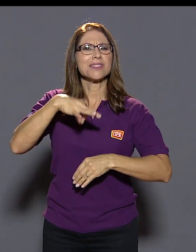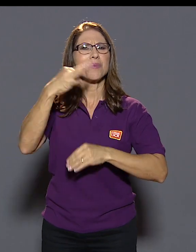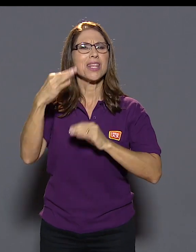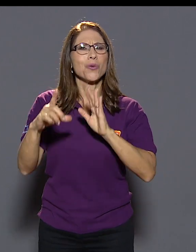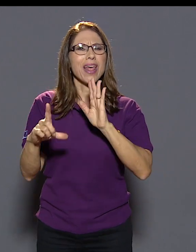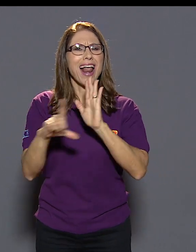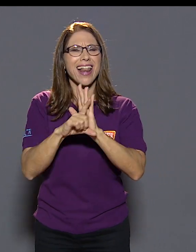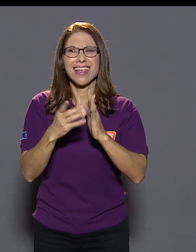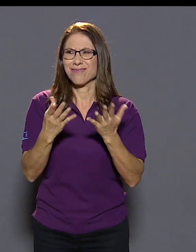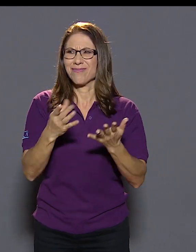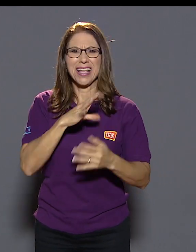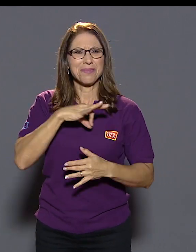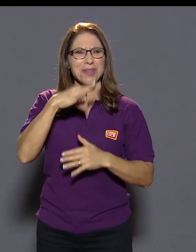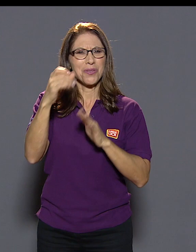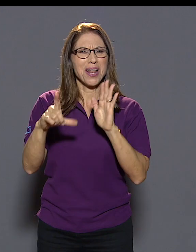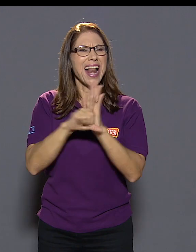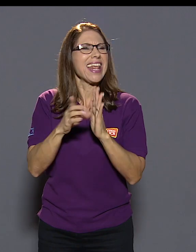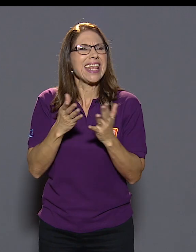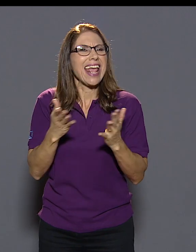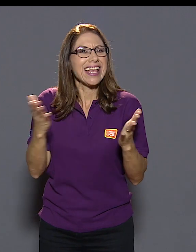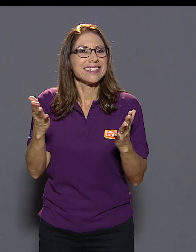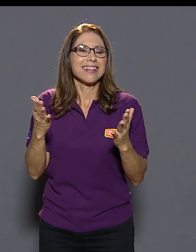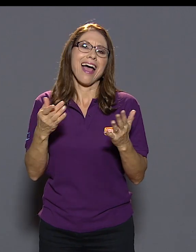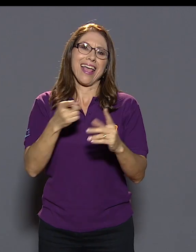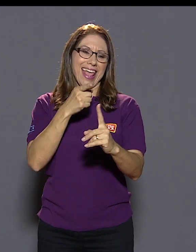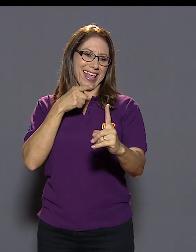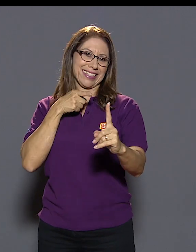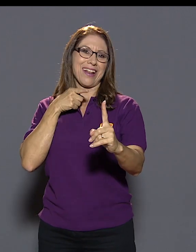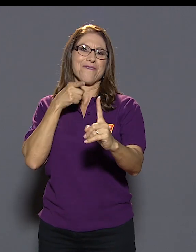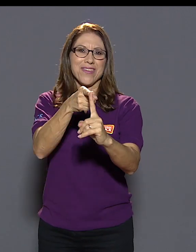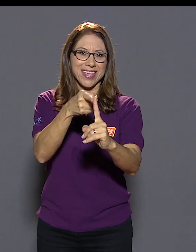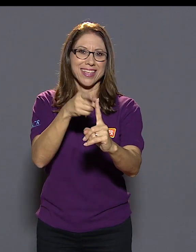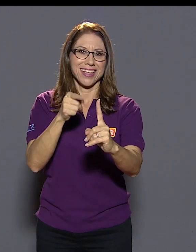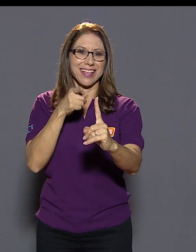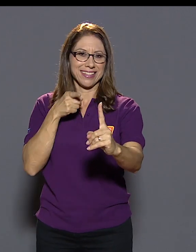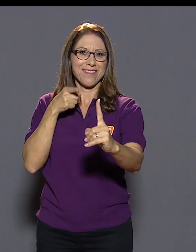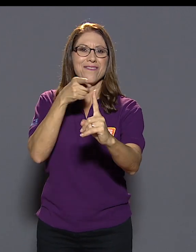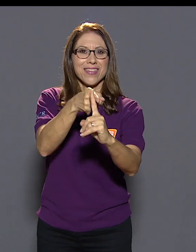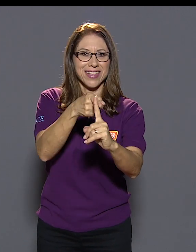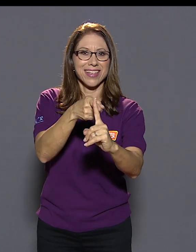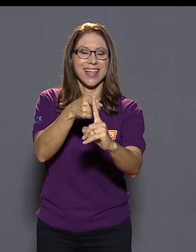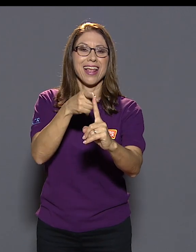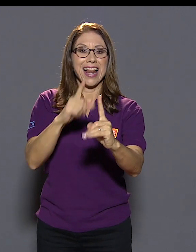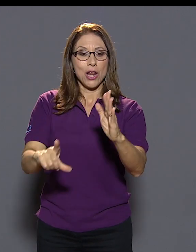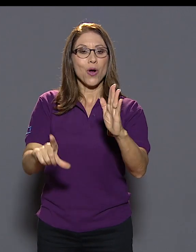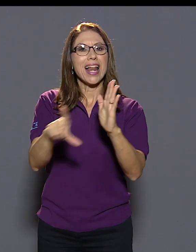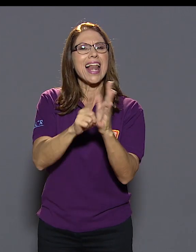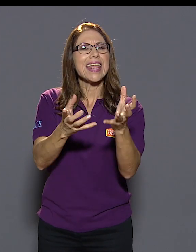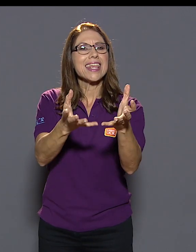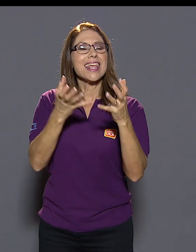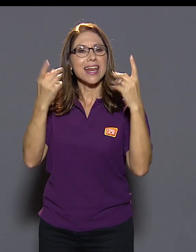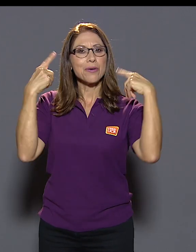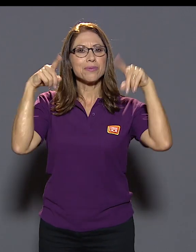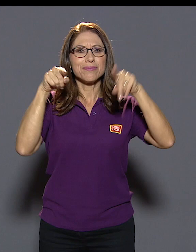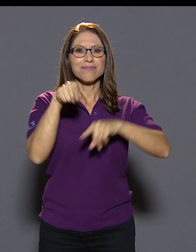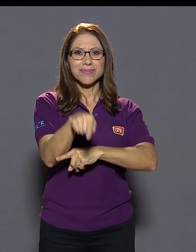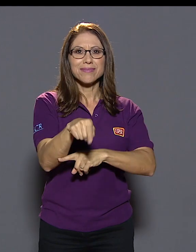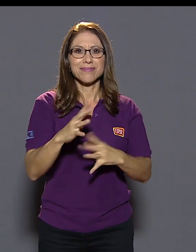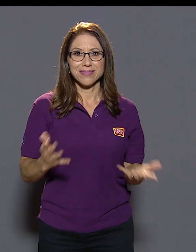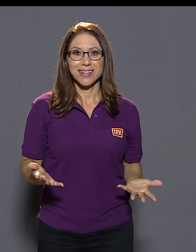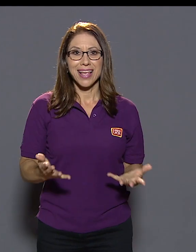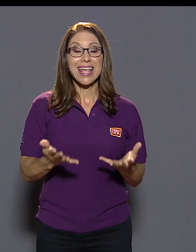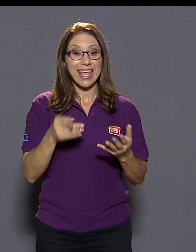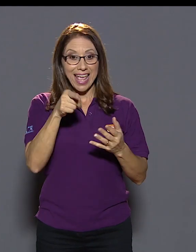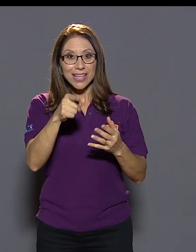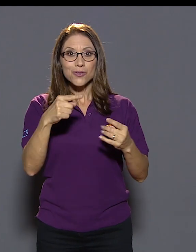de la ley? Bueno, en este caso está clarísimo que el espíritu es el fin, ¿verdad?, de lo que la ley quería,